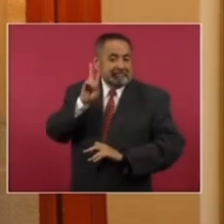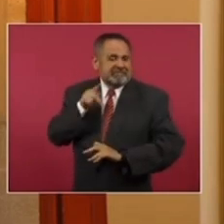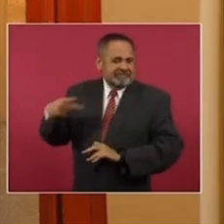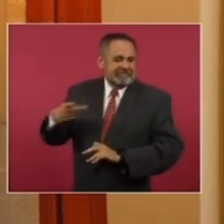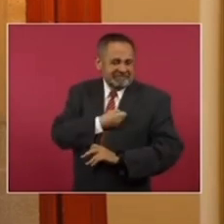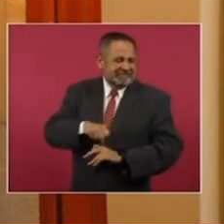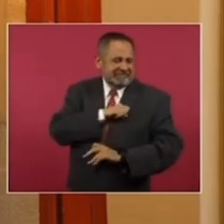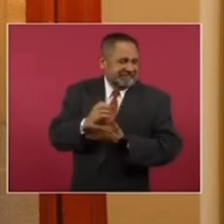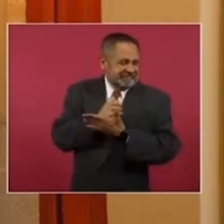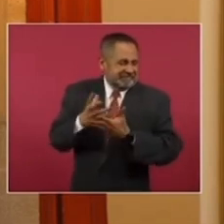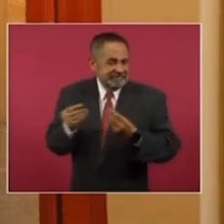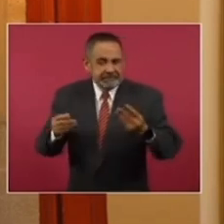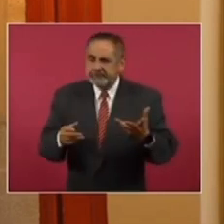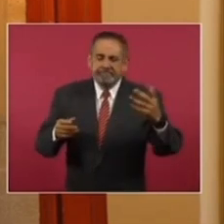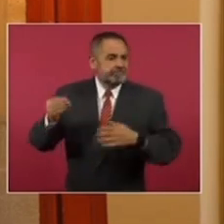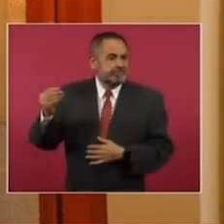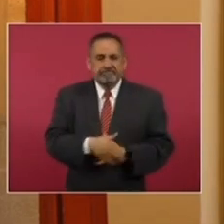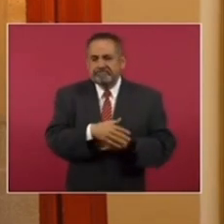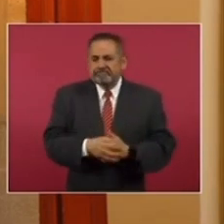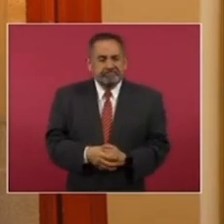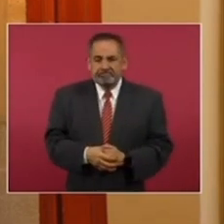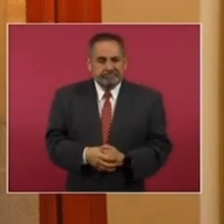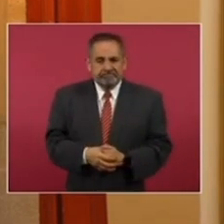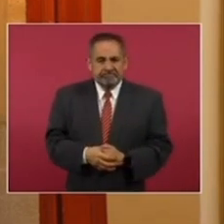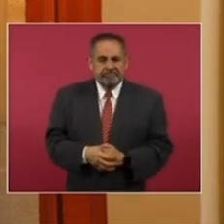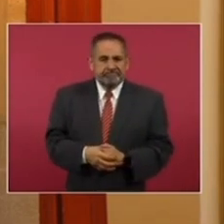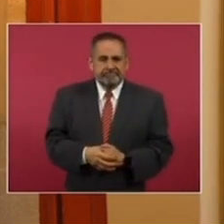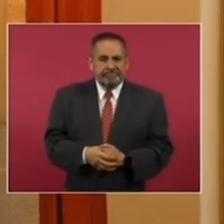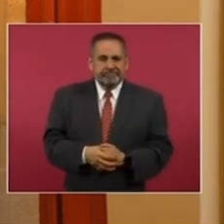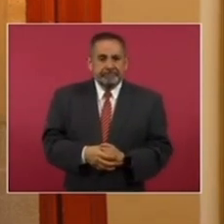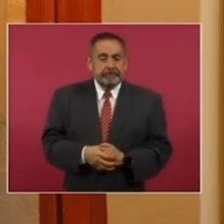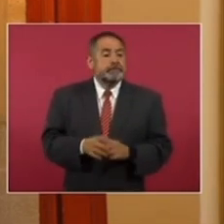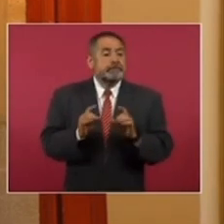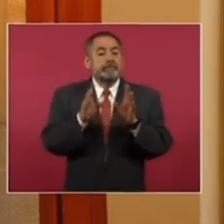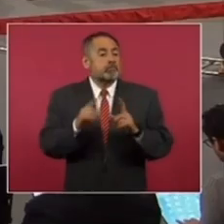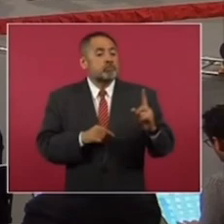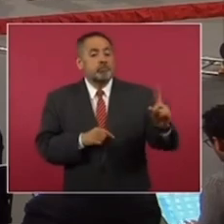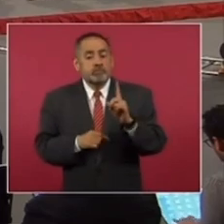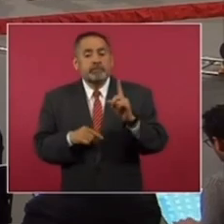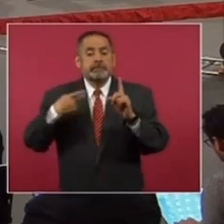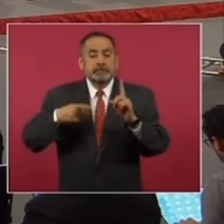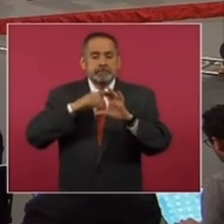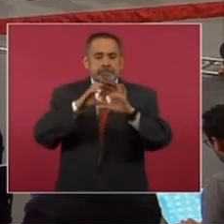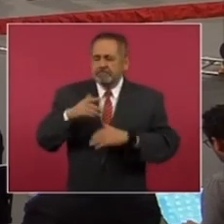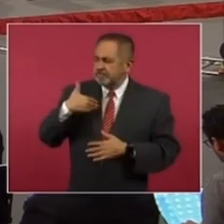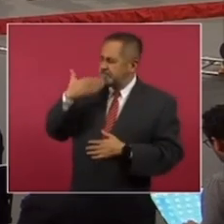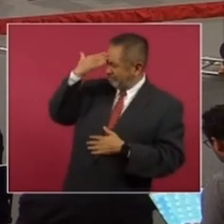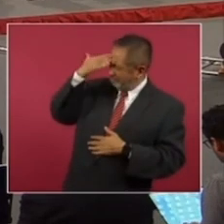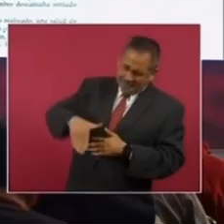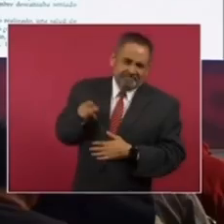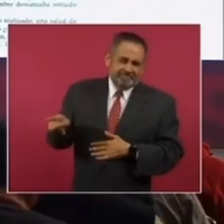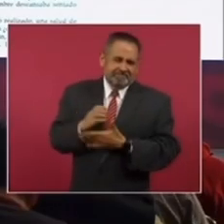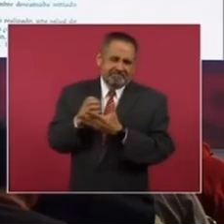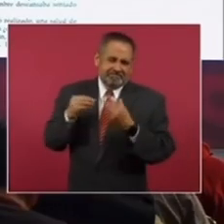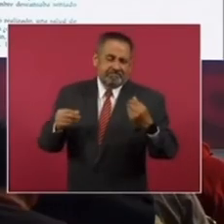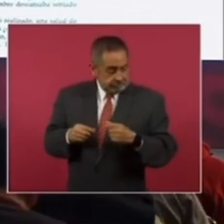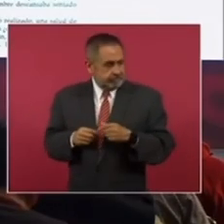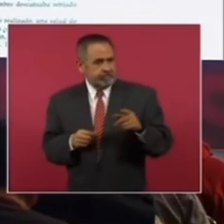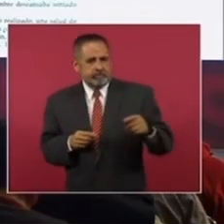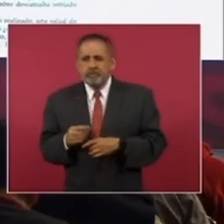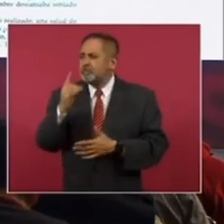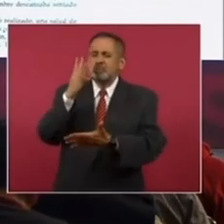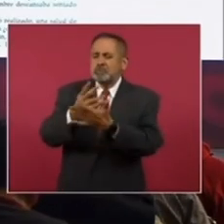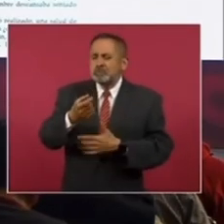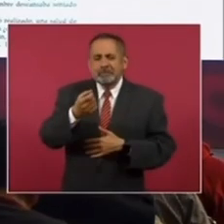es feliz. ¿Qué está haciendo? Está preparando a los mexicanos porque un día, amigos, no muy pronto, porque esto lleva